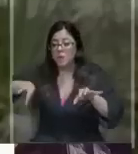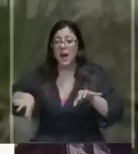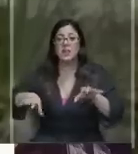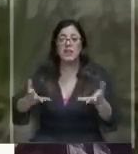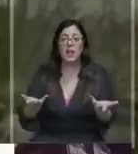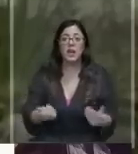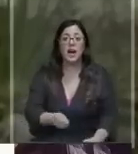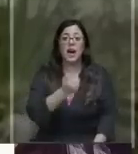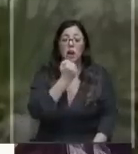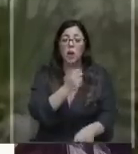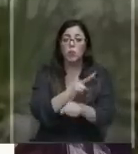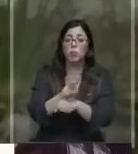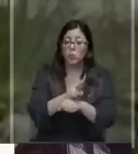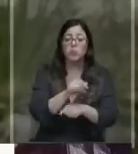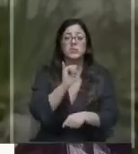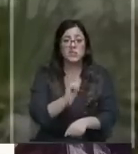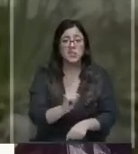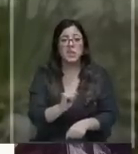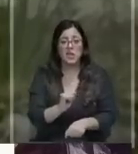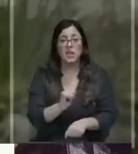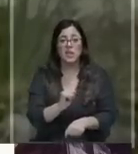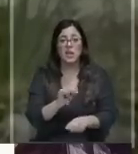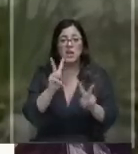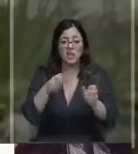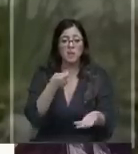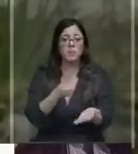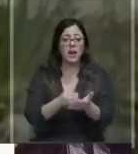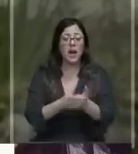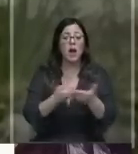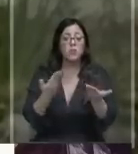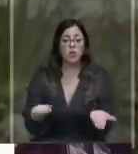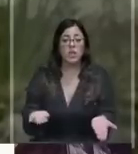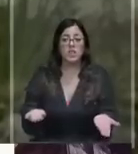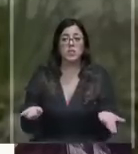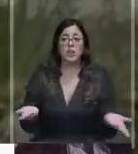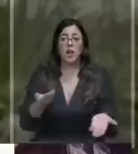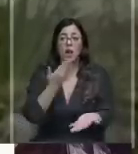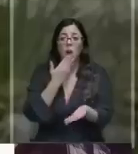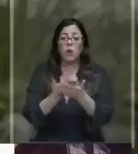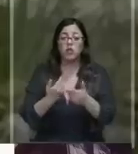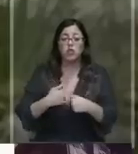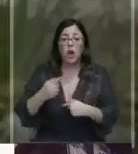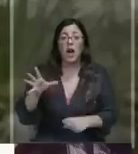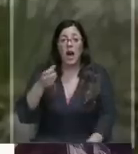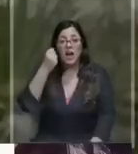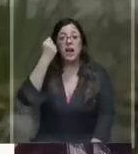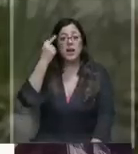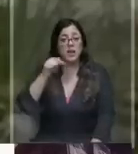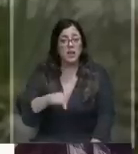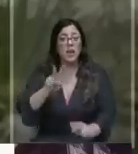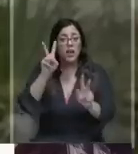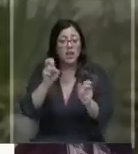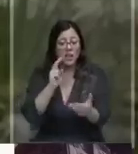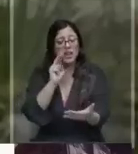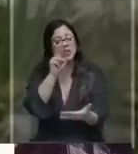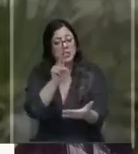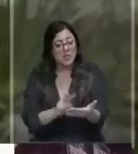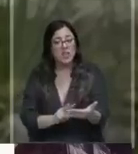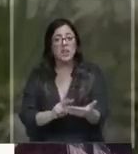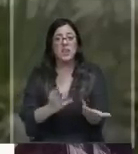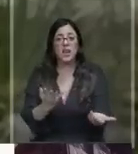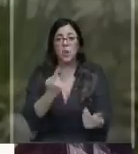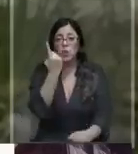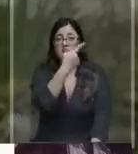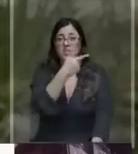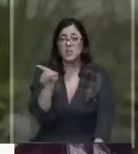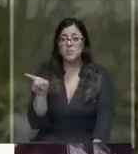errores administrativos sí hubo presentes en la compra. Y por eso inmediatamente cuando yo tomé conocimiento de estos antecedentes, aproximadamente hace una